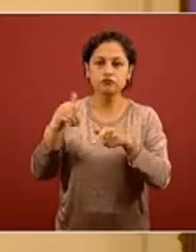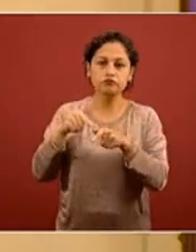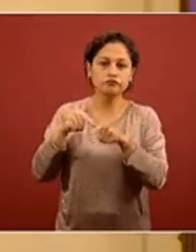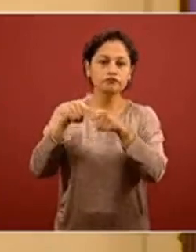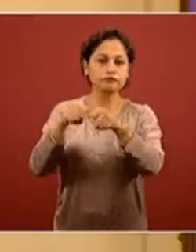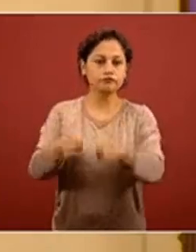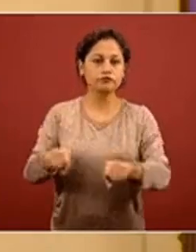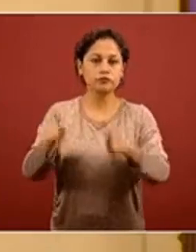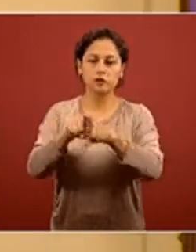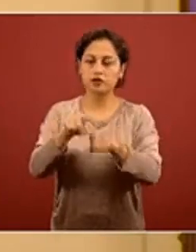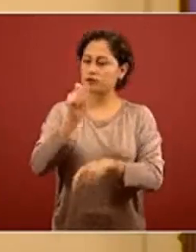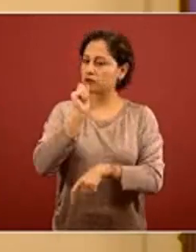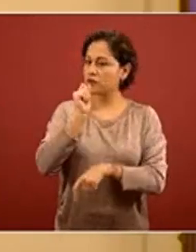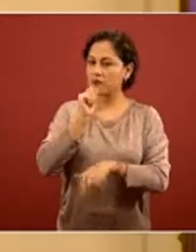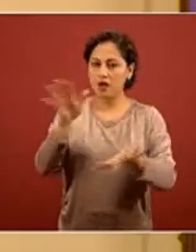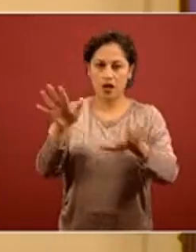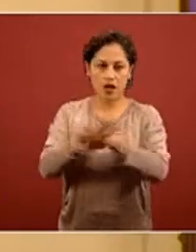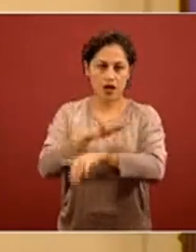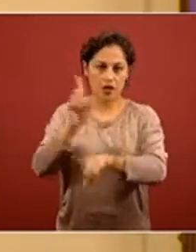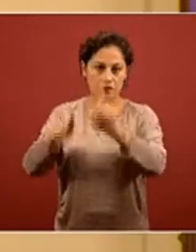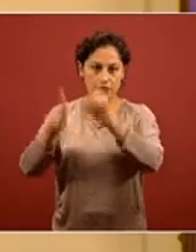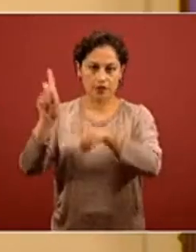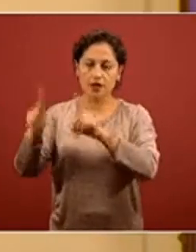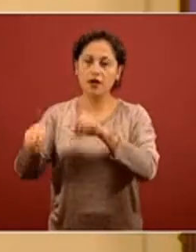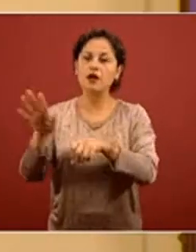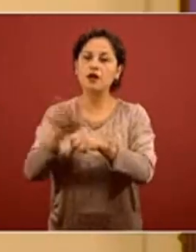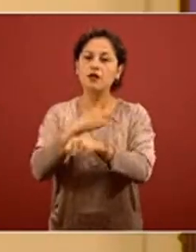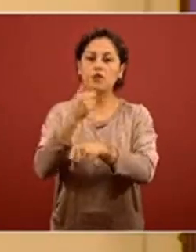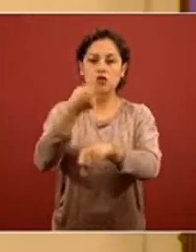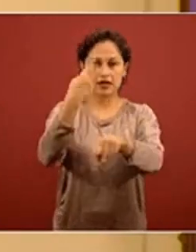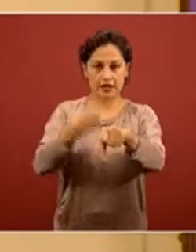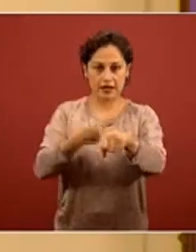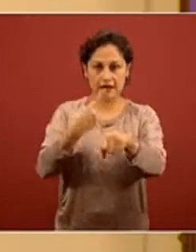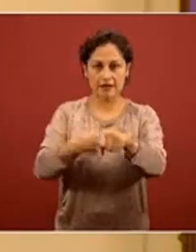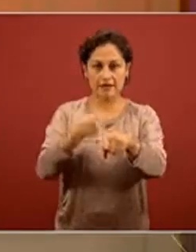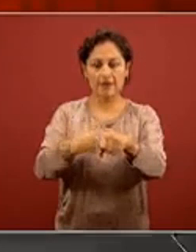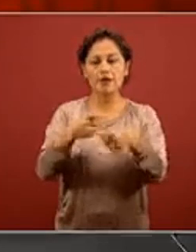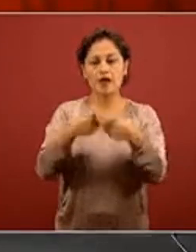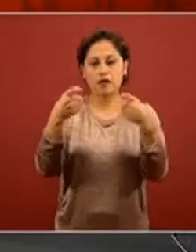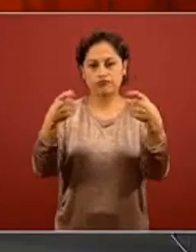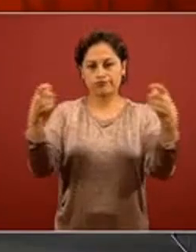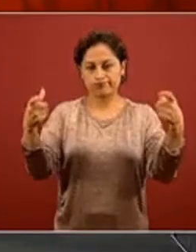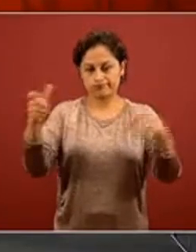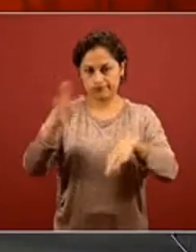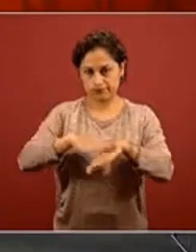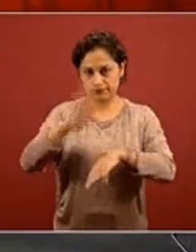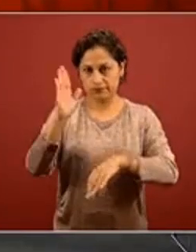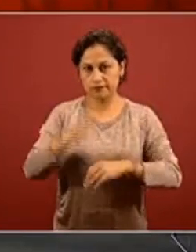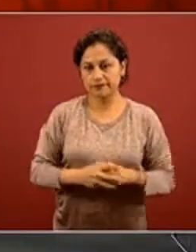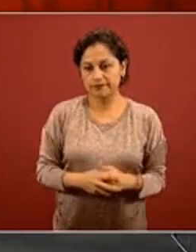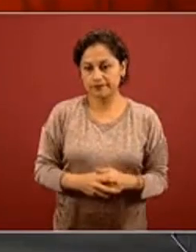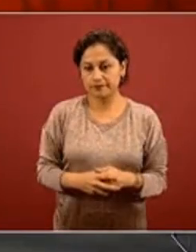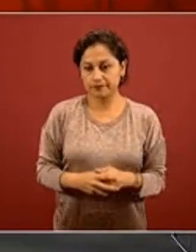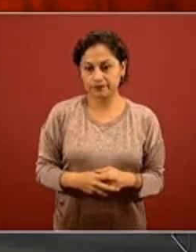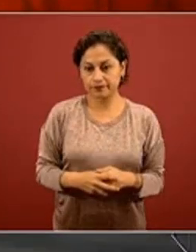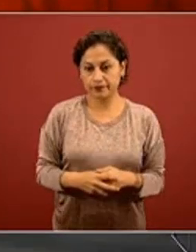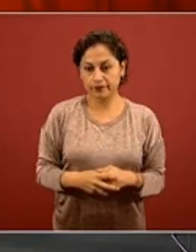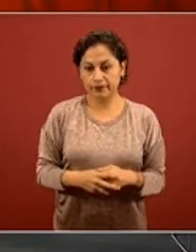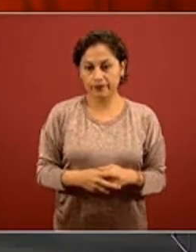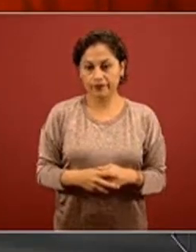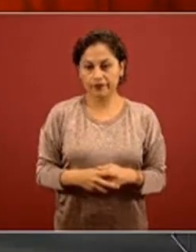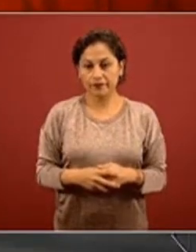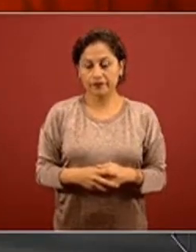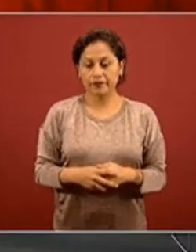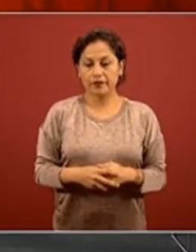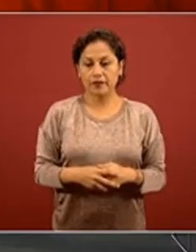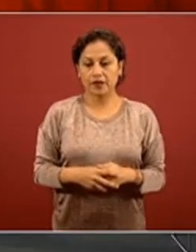descendente, la carga de enfermedad continúa todavía incrementándose día con día. En la siguiente diapositiva,